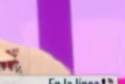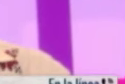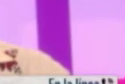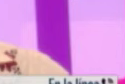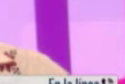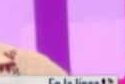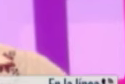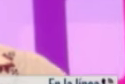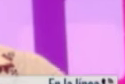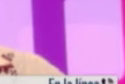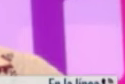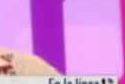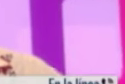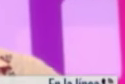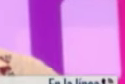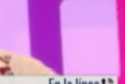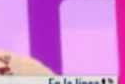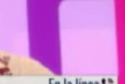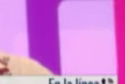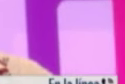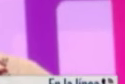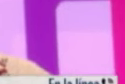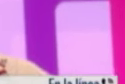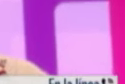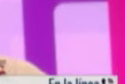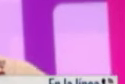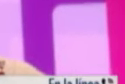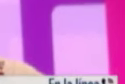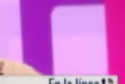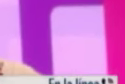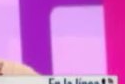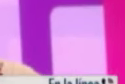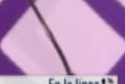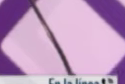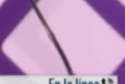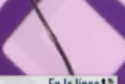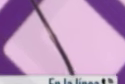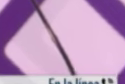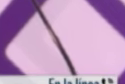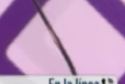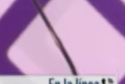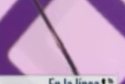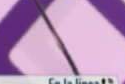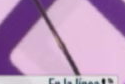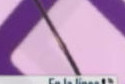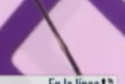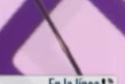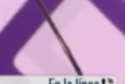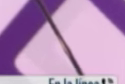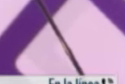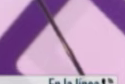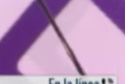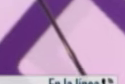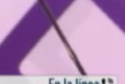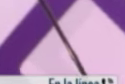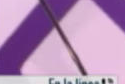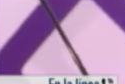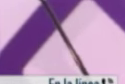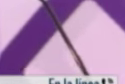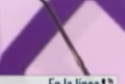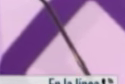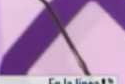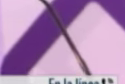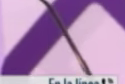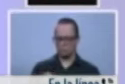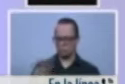es que es lamentable que lo poco que habíamos avanzado, porque la realidad es que tampoco se habían dado pasos gigantescos en torno